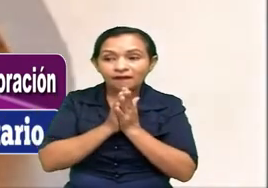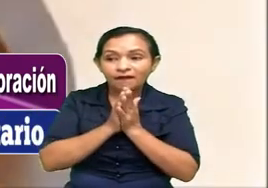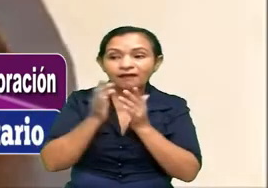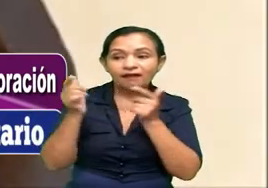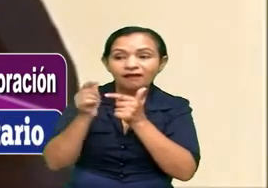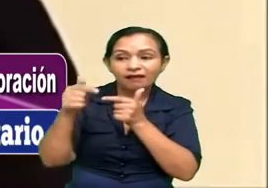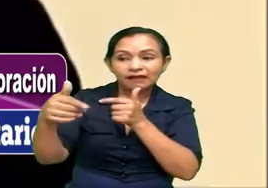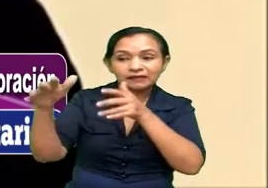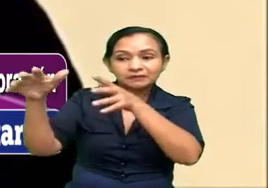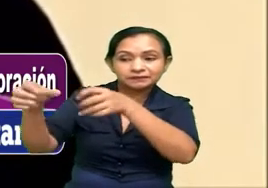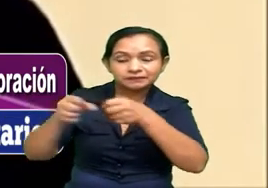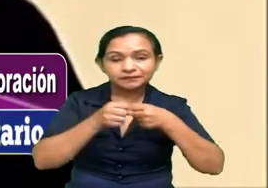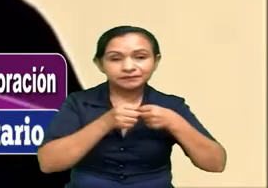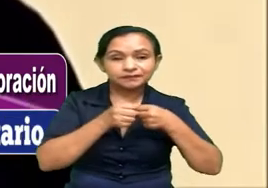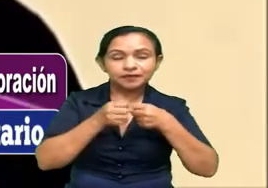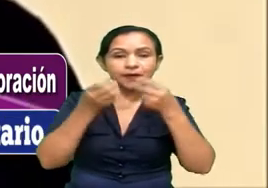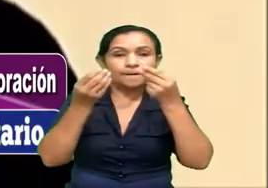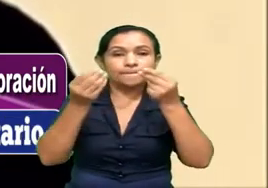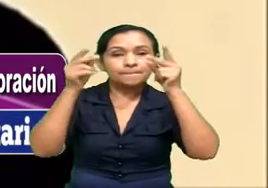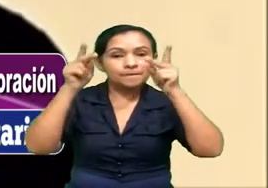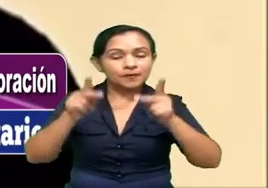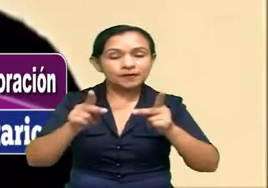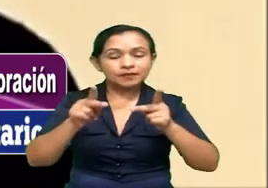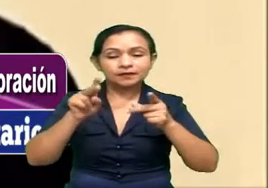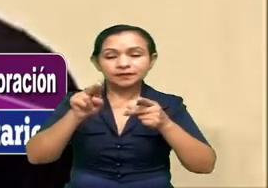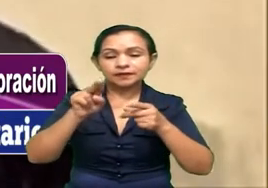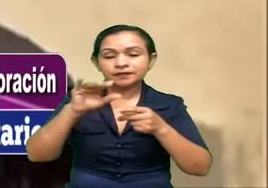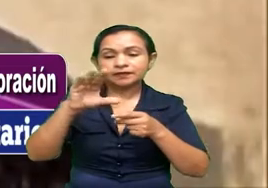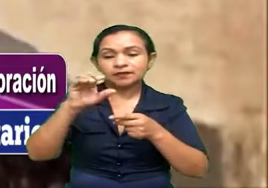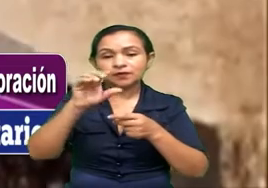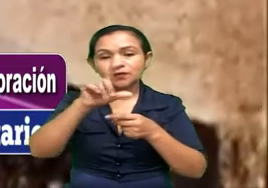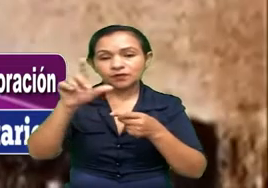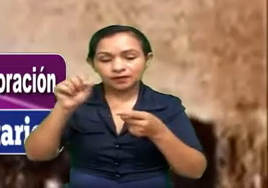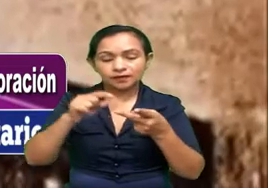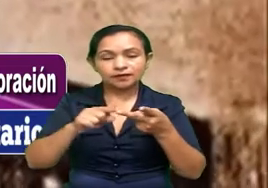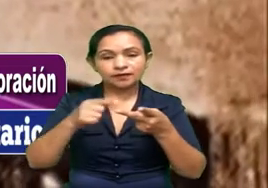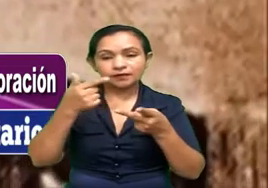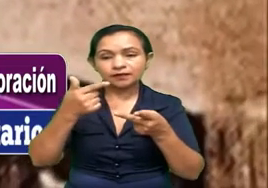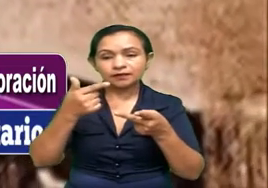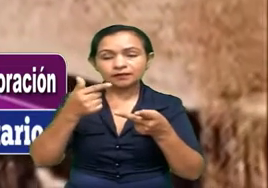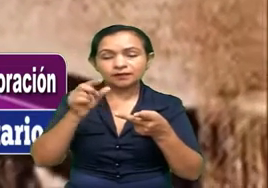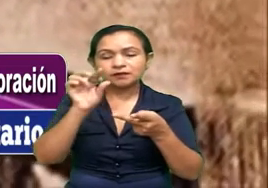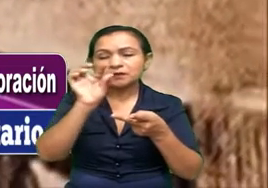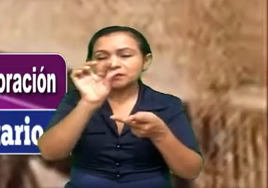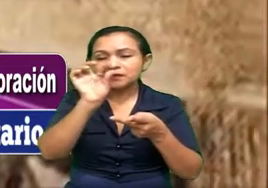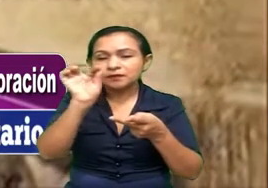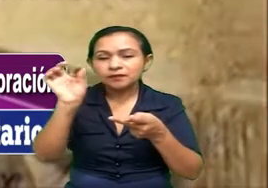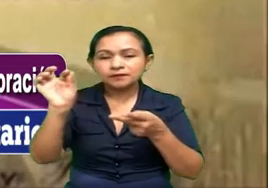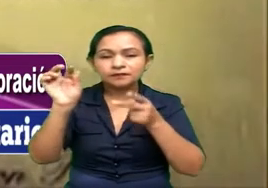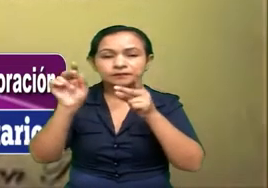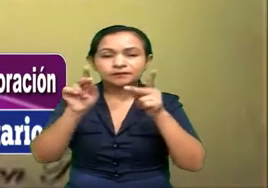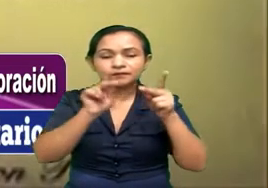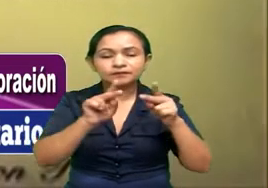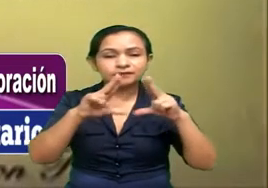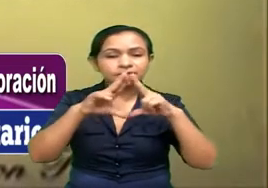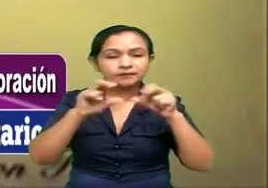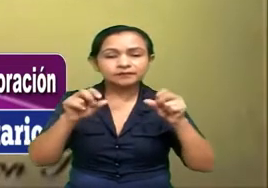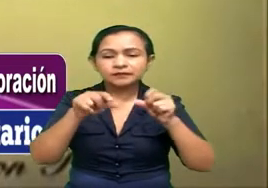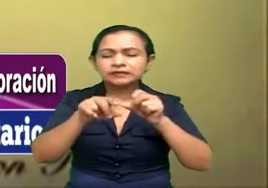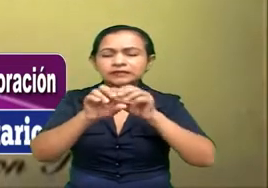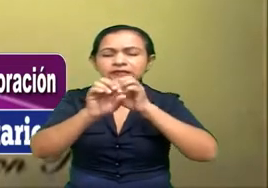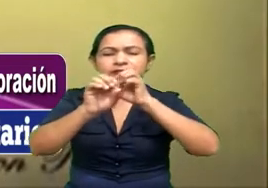Mucha gente que vivía en Nicoya y en Guanacaste, que eran pocos los nicaragüenses, porque eso era una zona